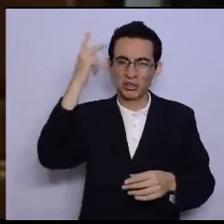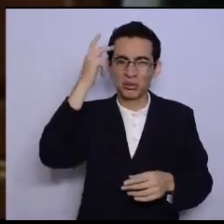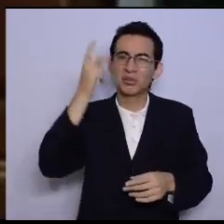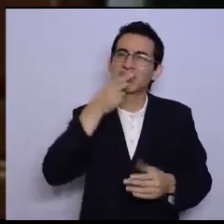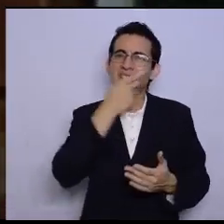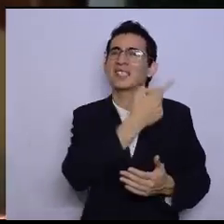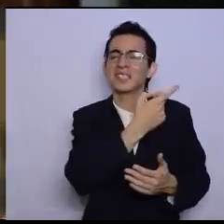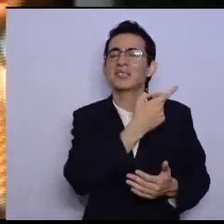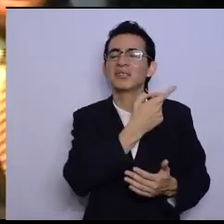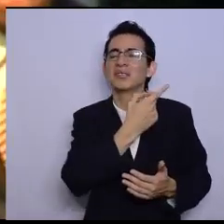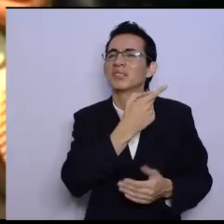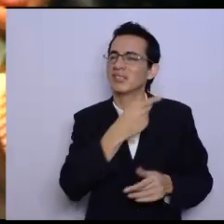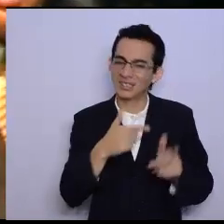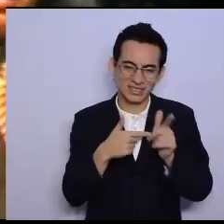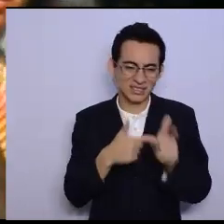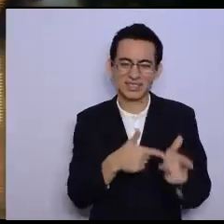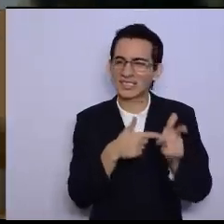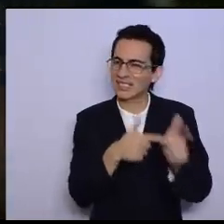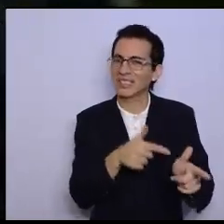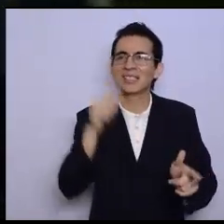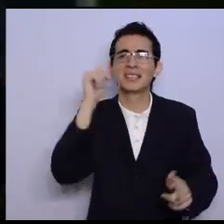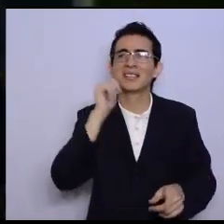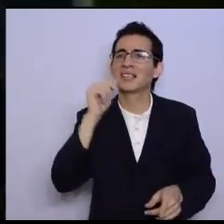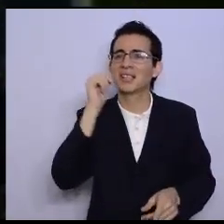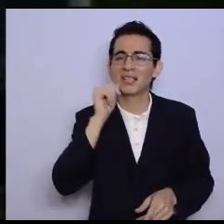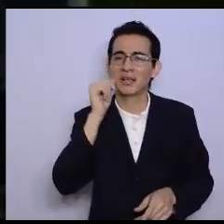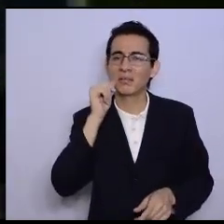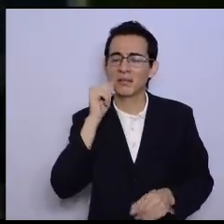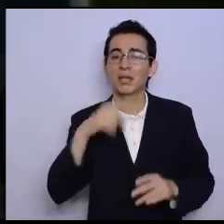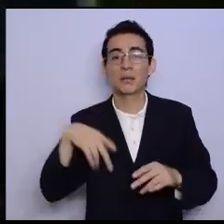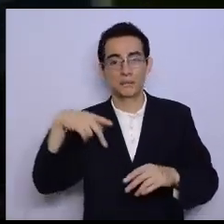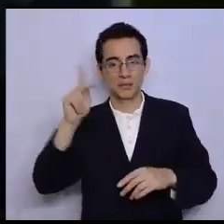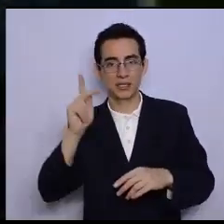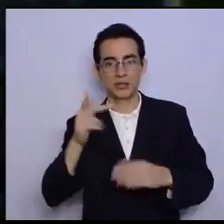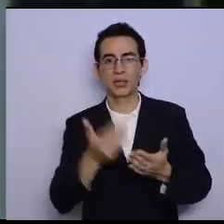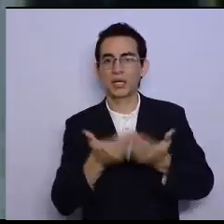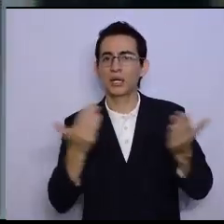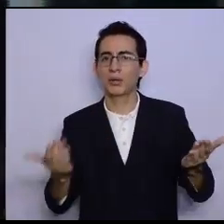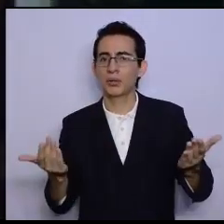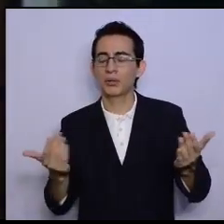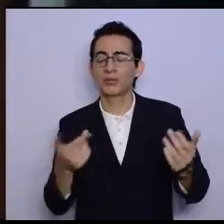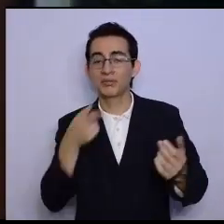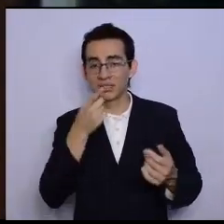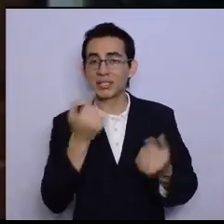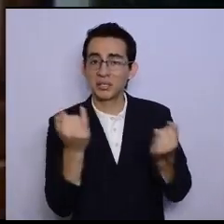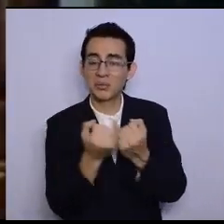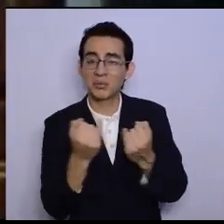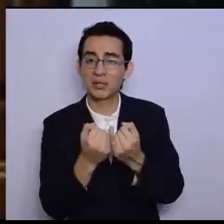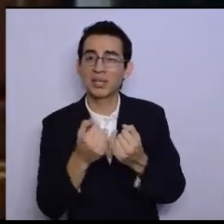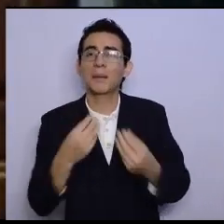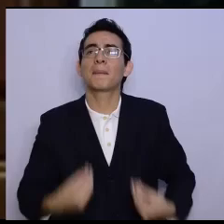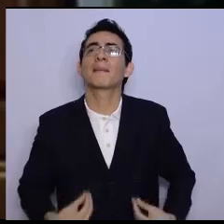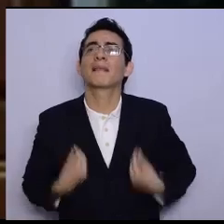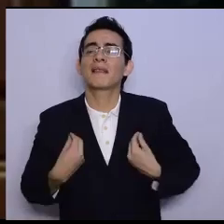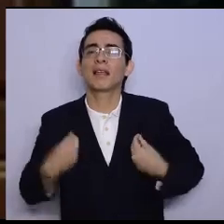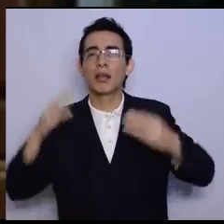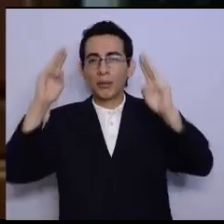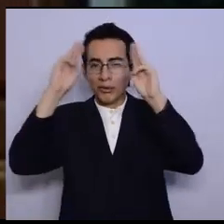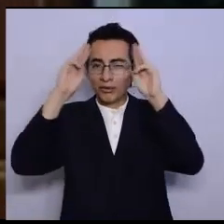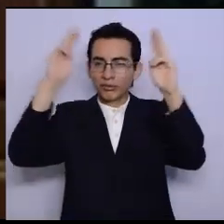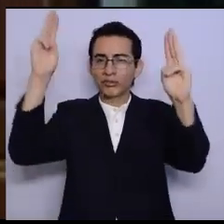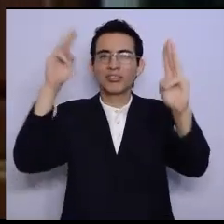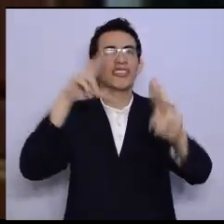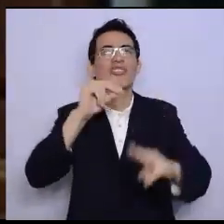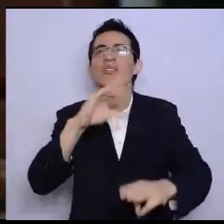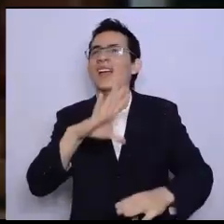ese proceso nunca va a terminar en la vida. Pero en realidad fue notable la vida de Moisés. Dios dijo, este es un hombre fiel, no hay